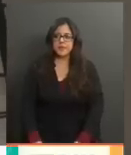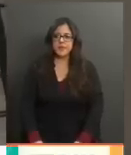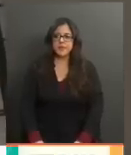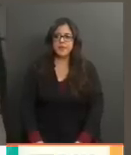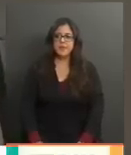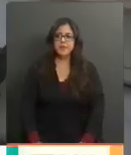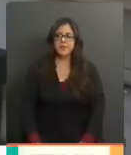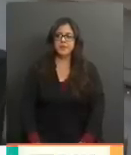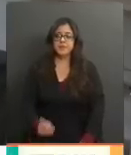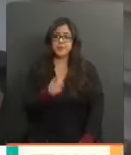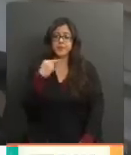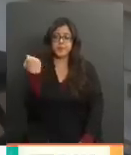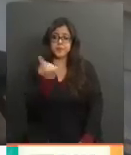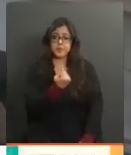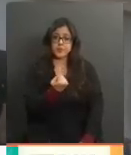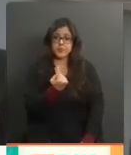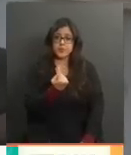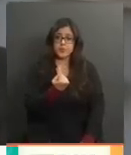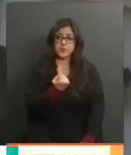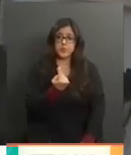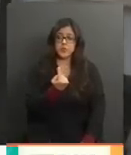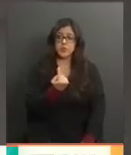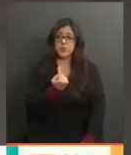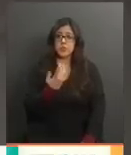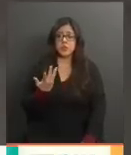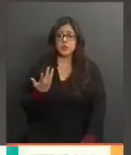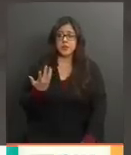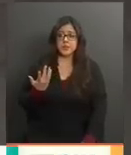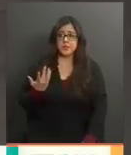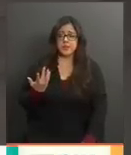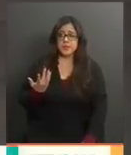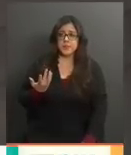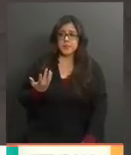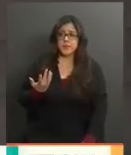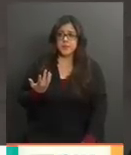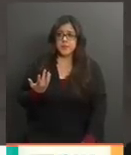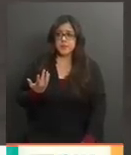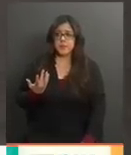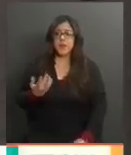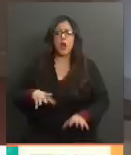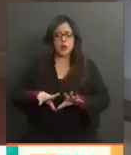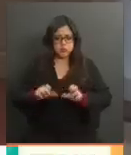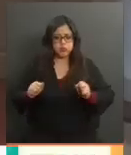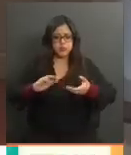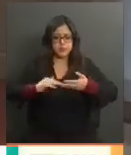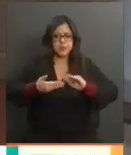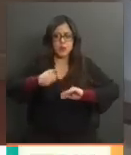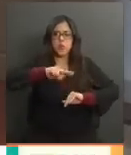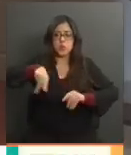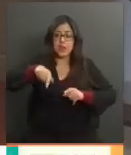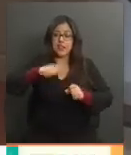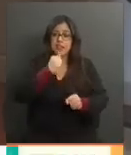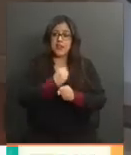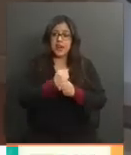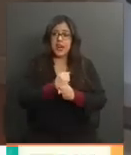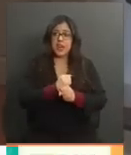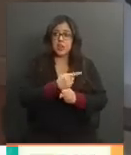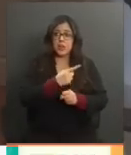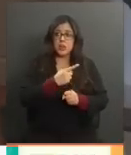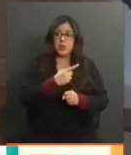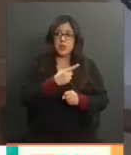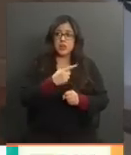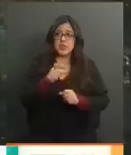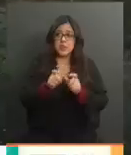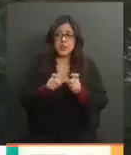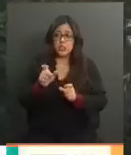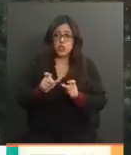Nosotros en el fondo somos un actor muy, muy comprometido con nuestra comunidad. Acá trabajamos alrededor de 100 personas que la mayoría de